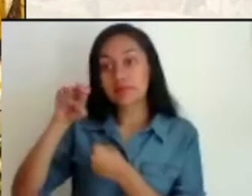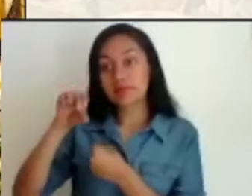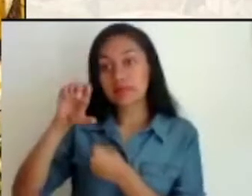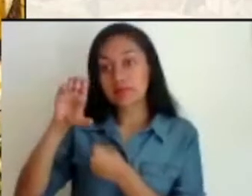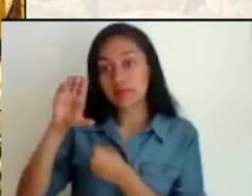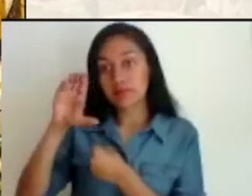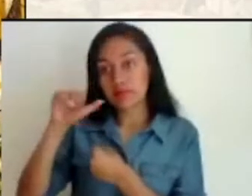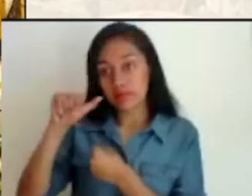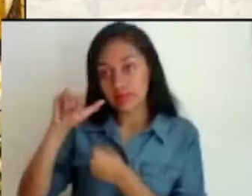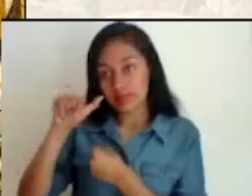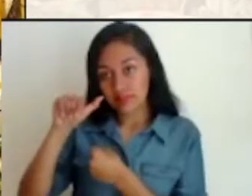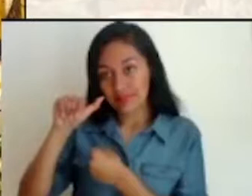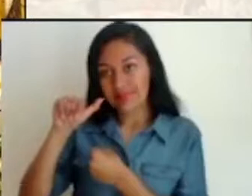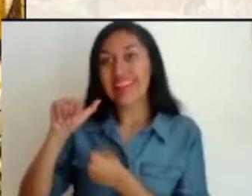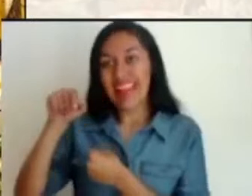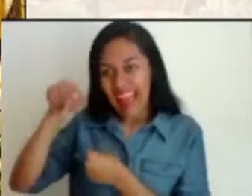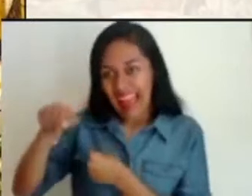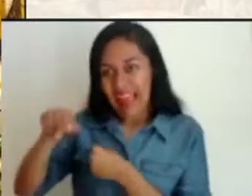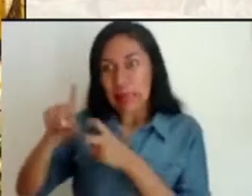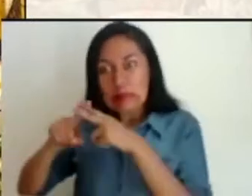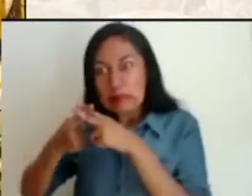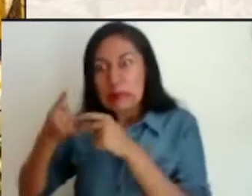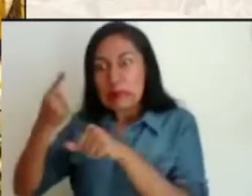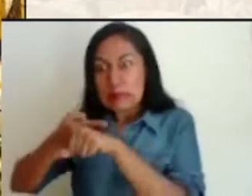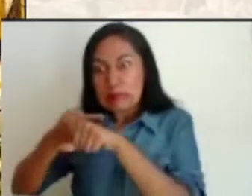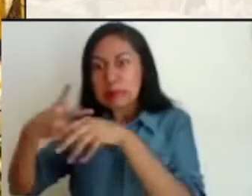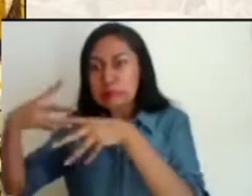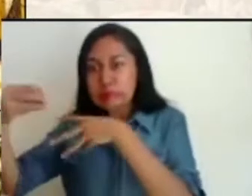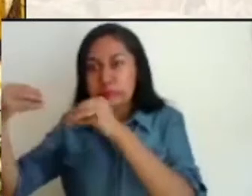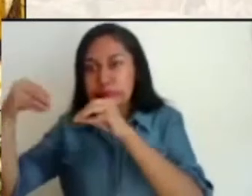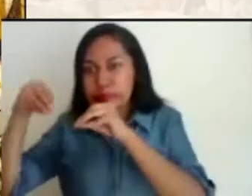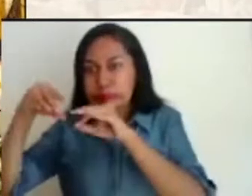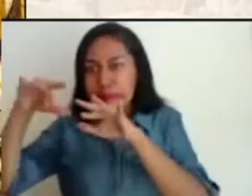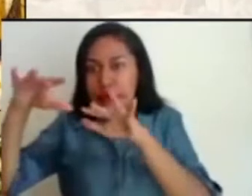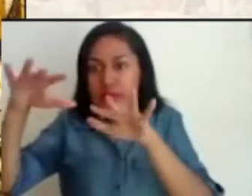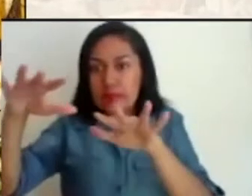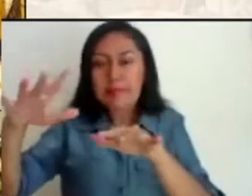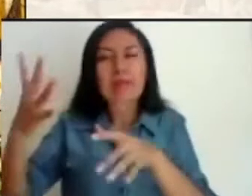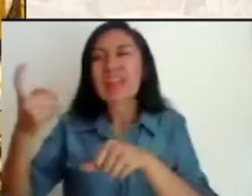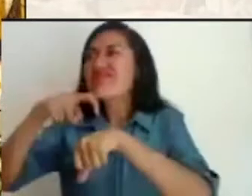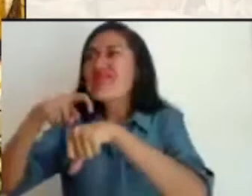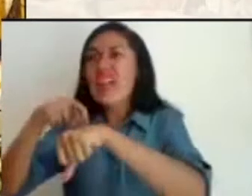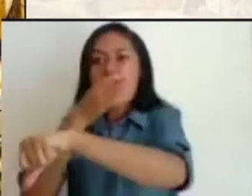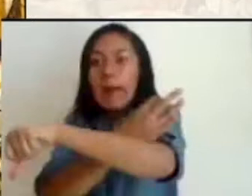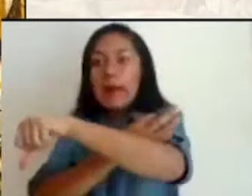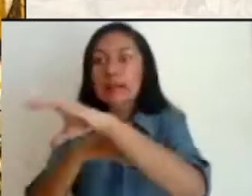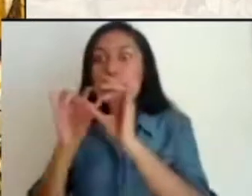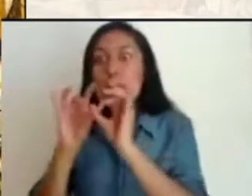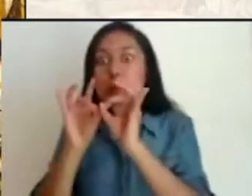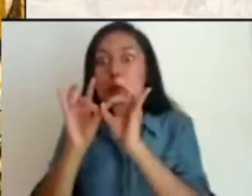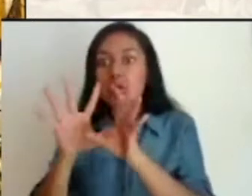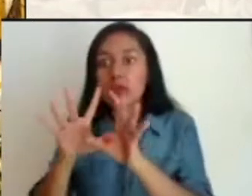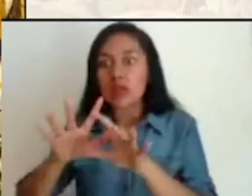se traduce el texto que está ahí, a la hora de la tarde hubo un gran terremoto en Venecia y por casi todo el